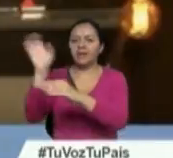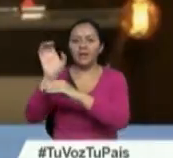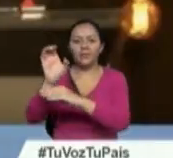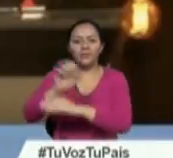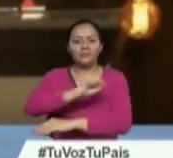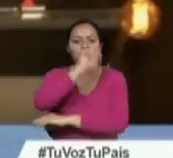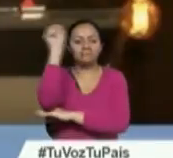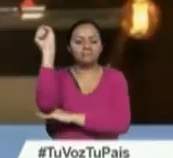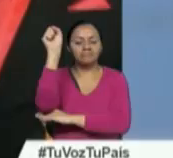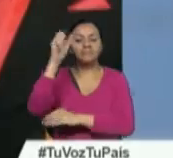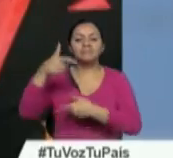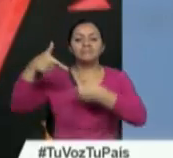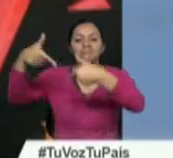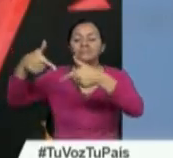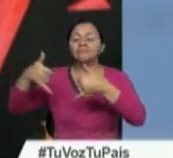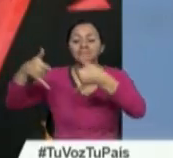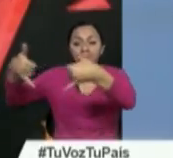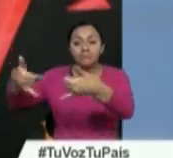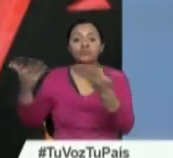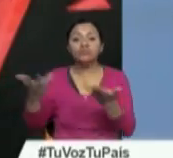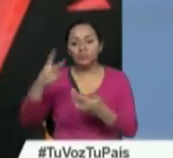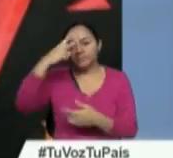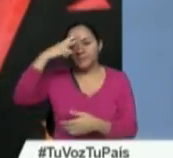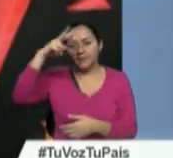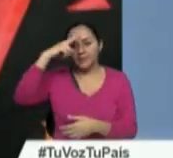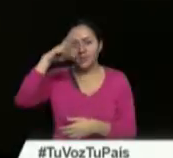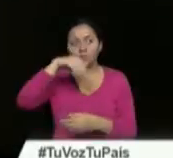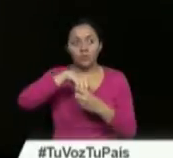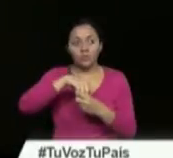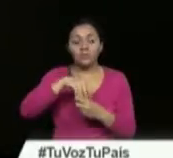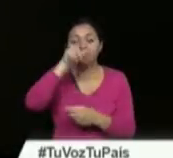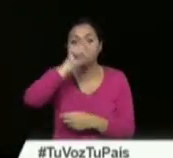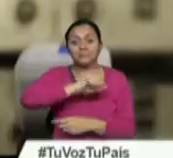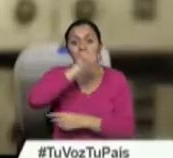en México. Con este logro, los ganadores